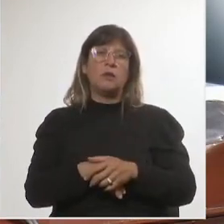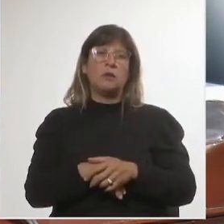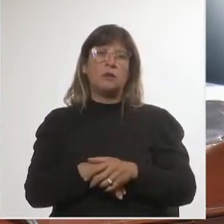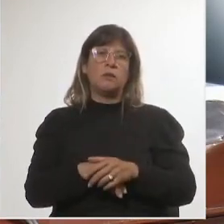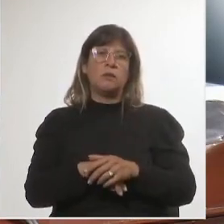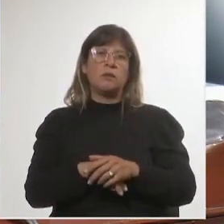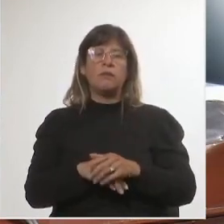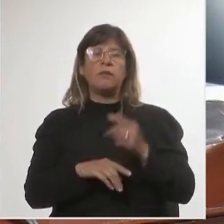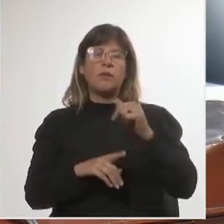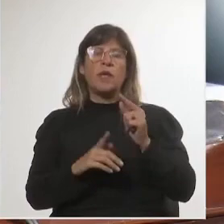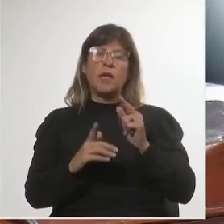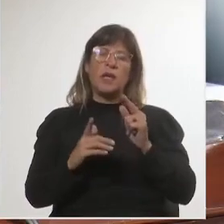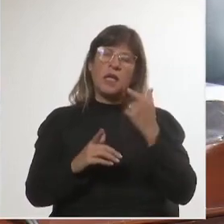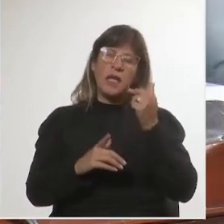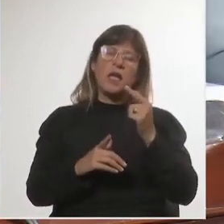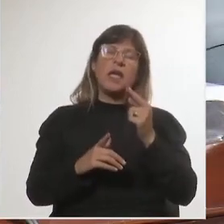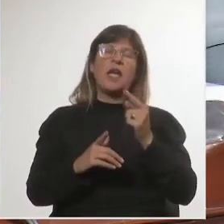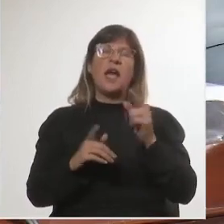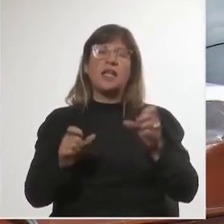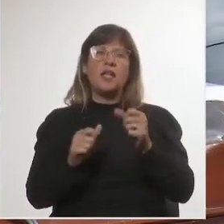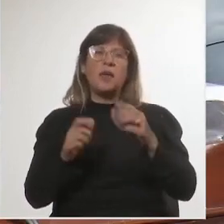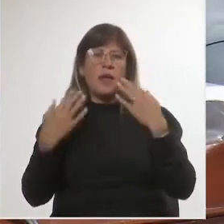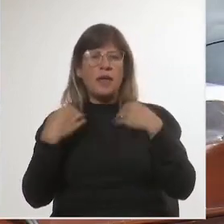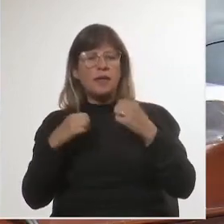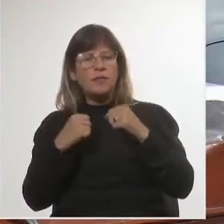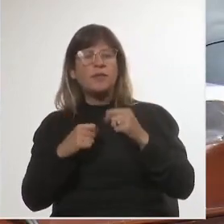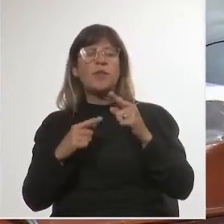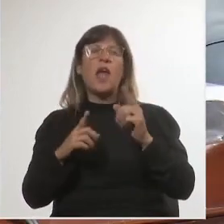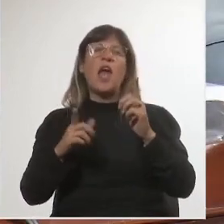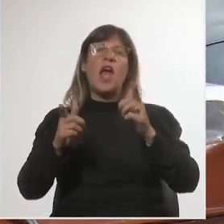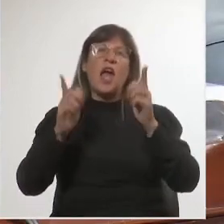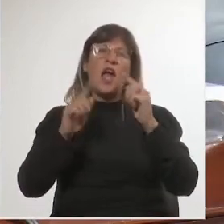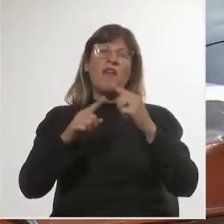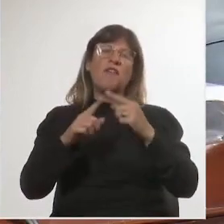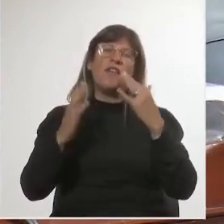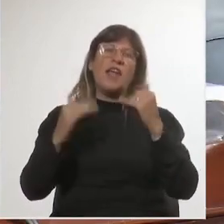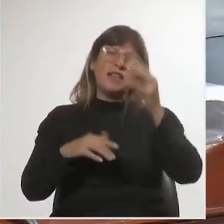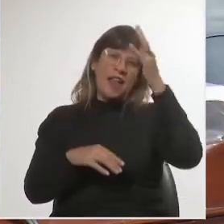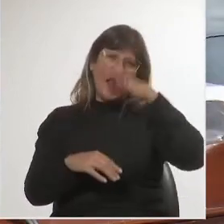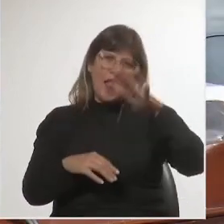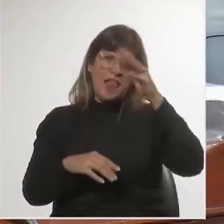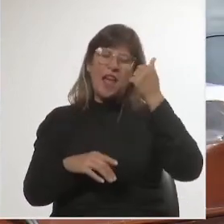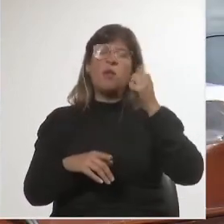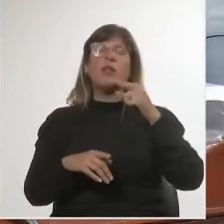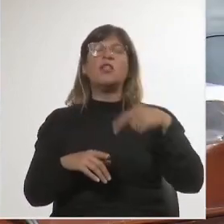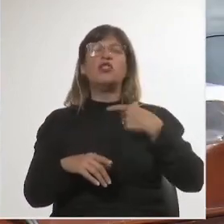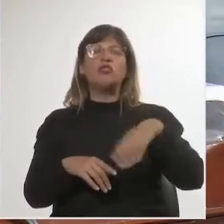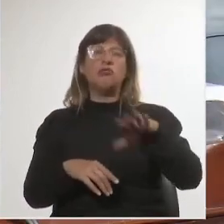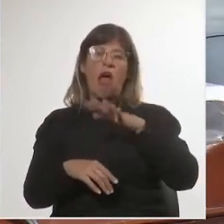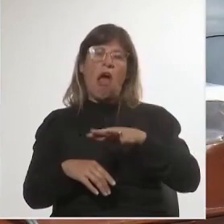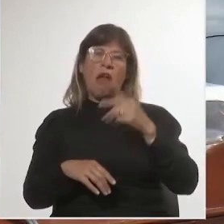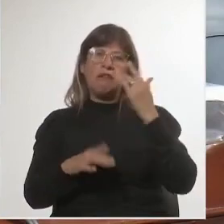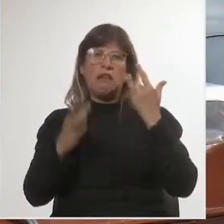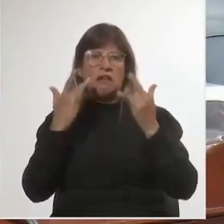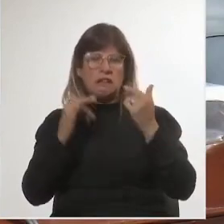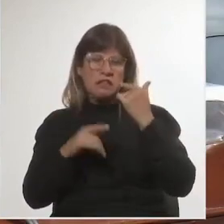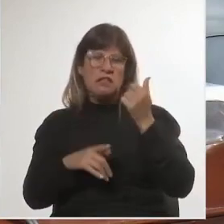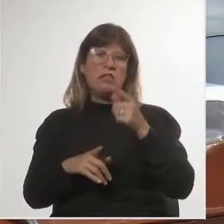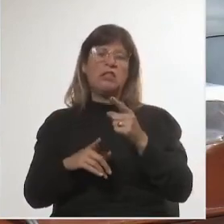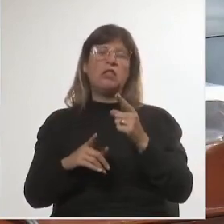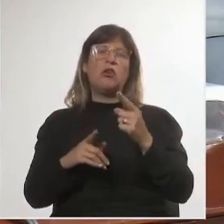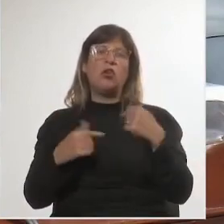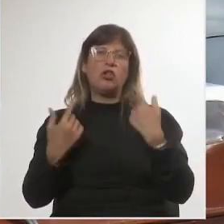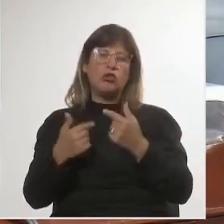encara actividades deportivas, fiestas camperas con pruebas de rienda y acontecimientos artísticos y sociales que permiten que los